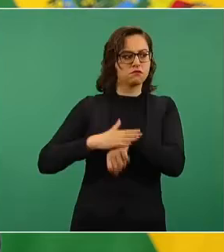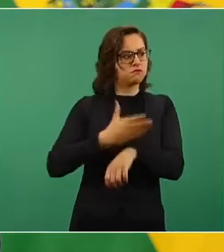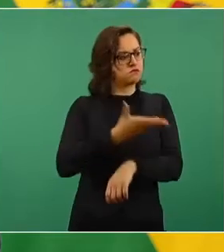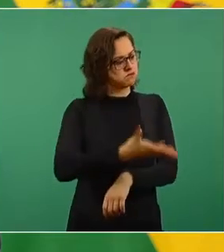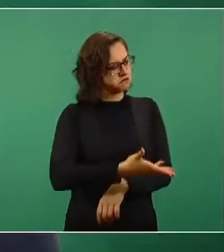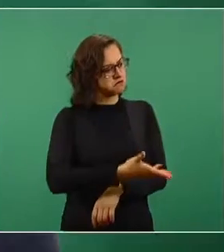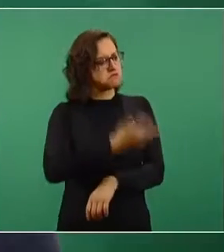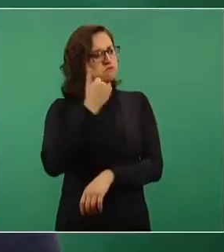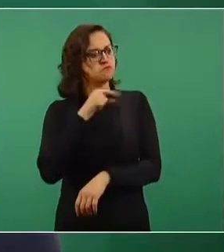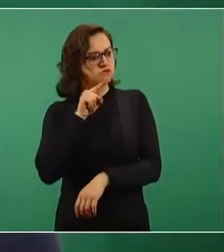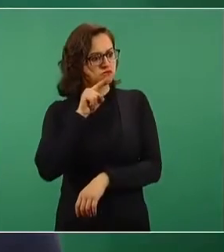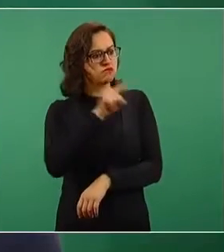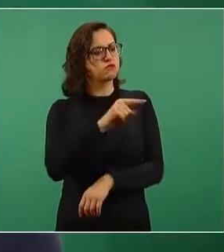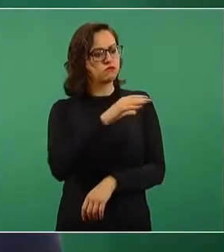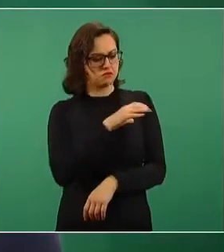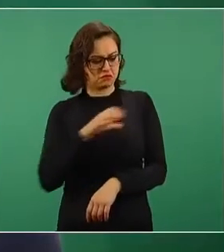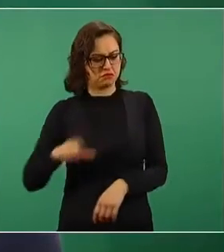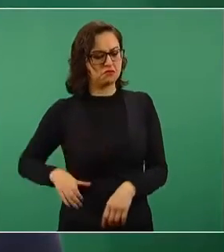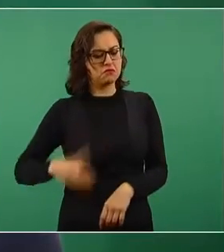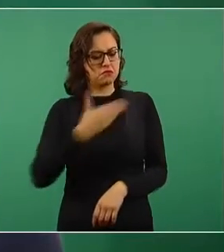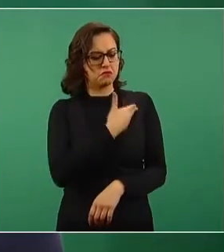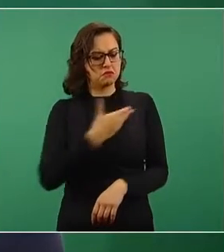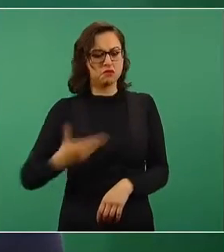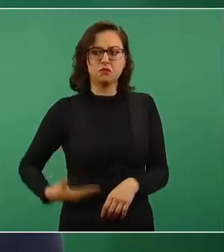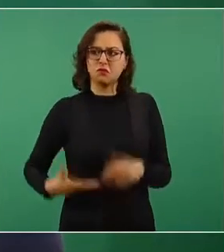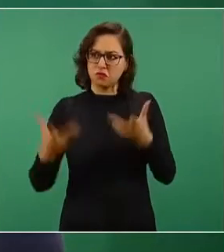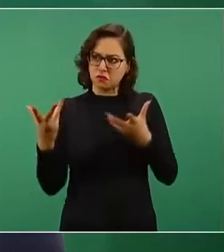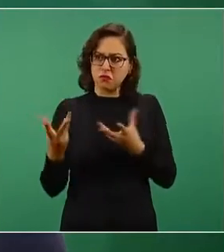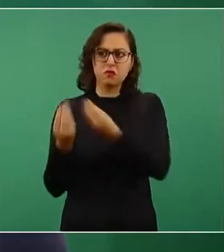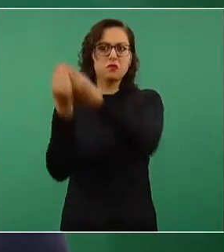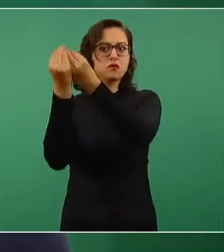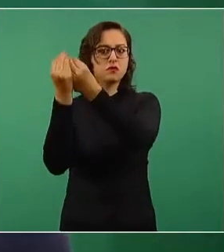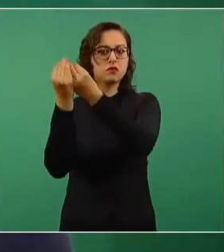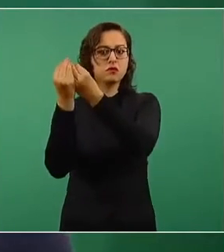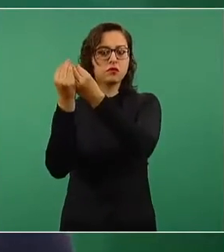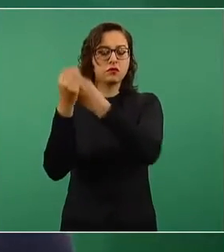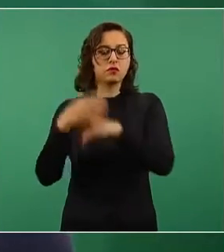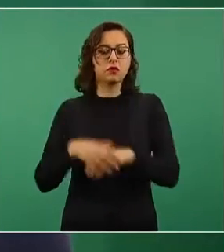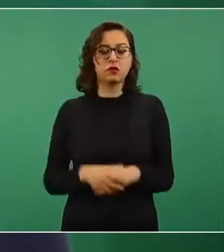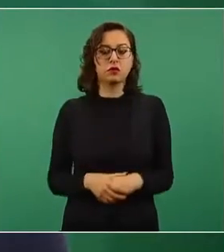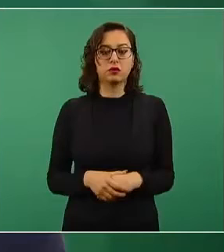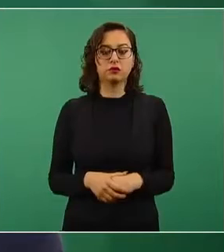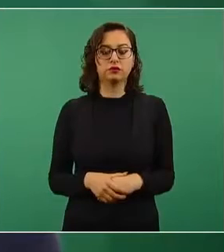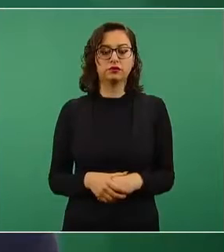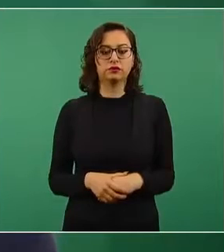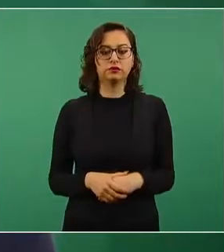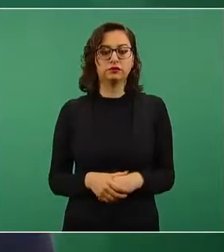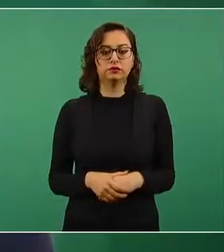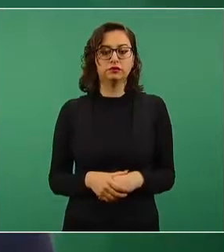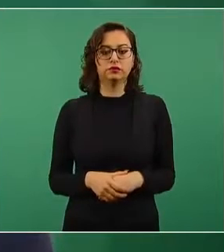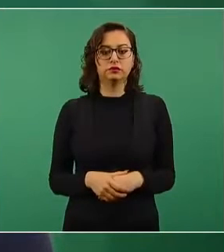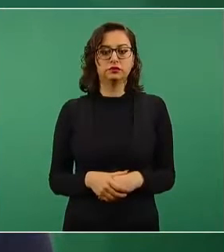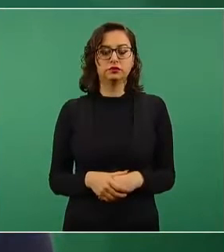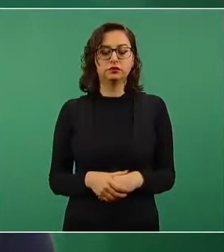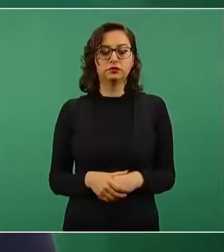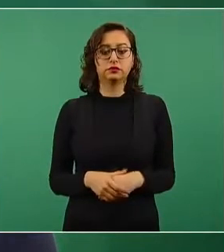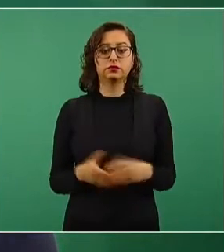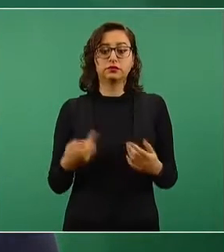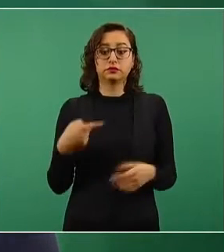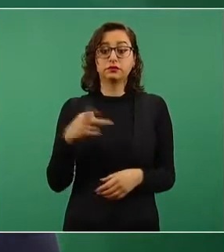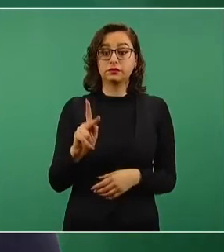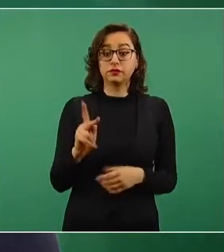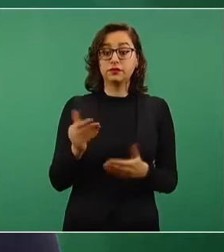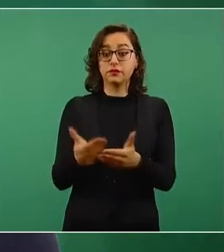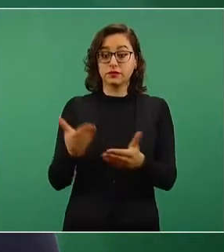Socialismo y PSP en Bolivia. Durante esos dos meses que me ha tocado